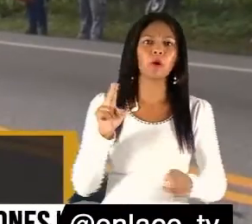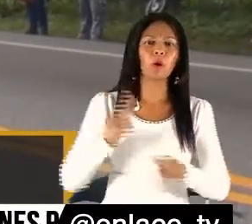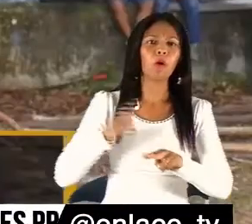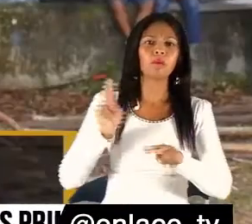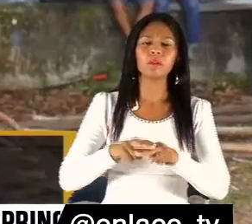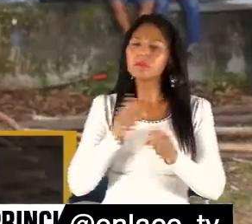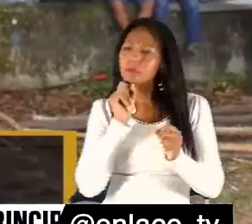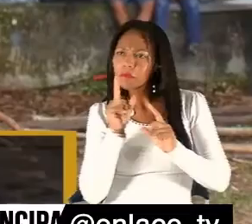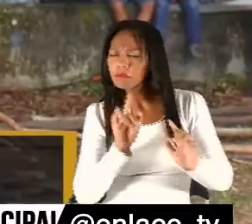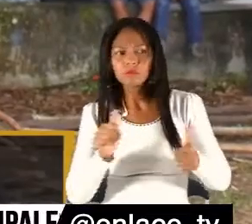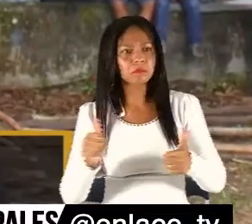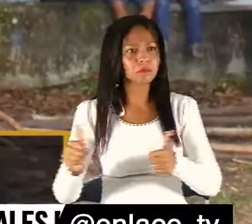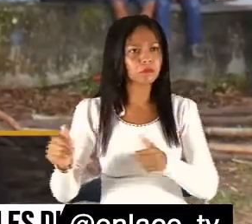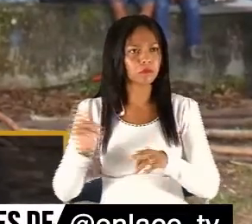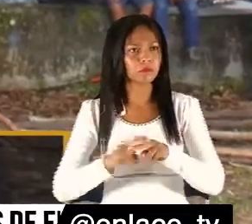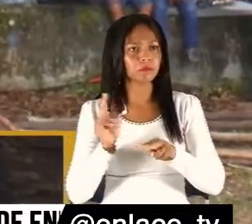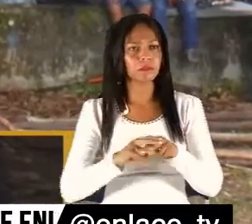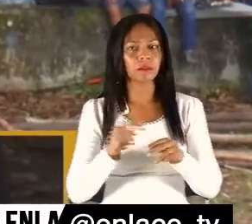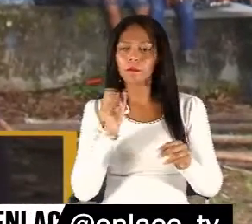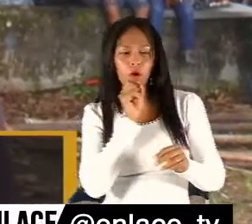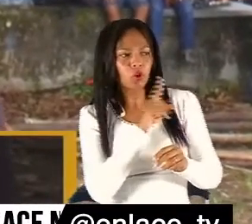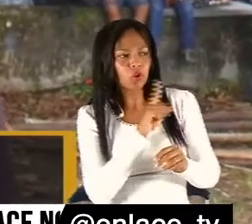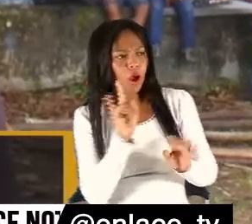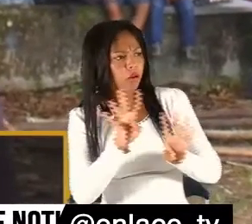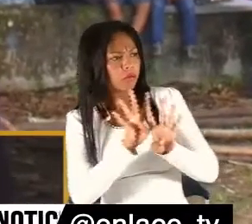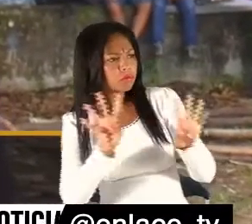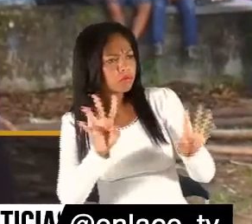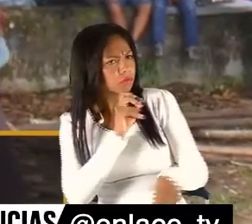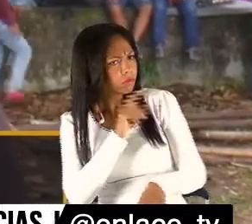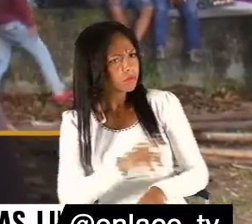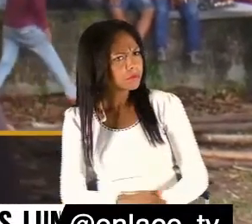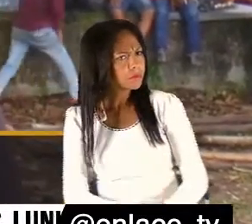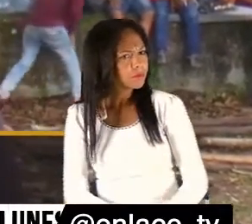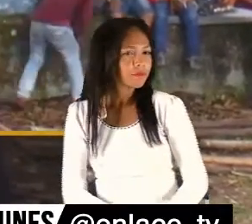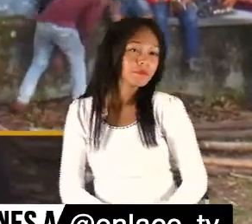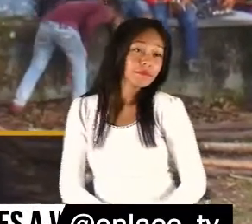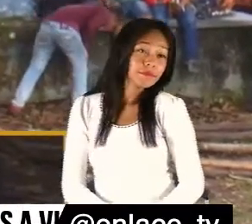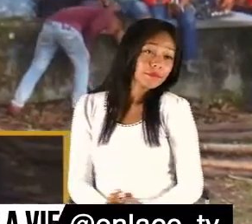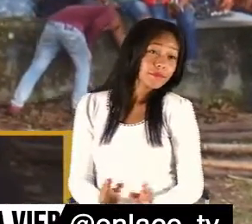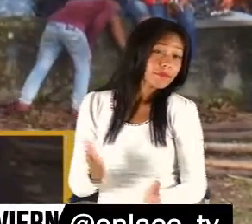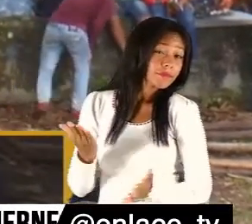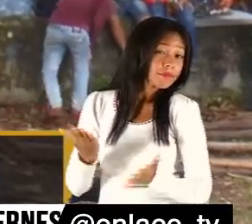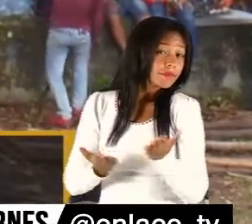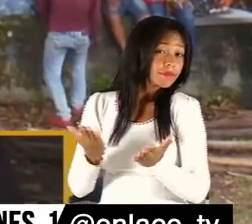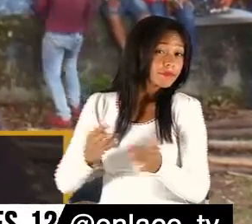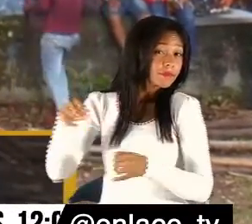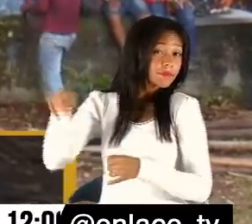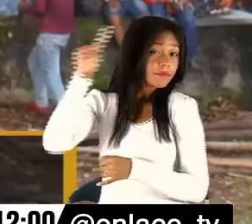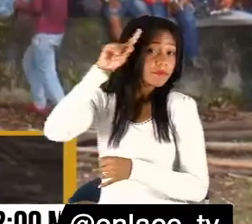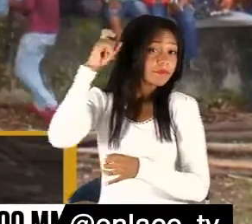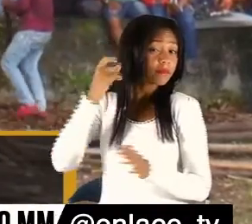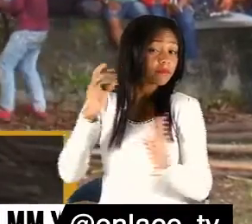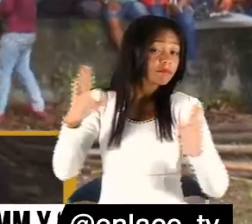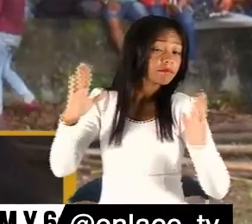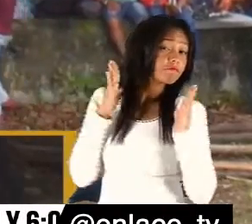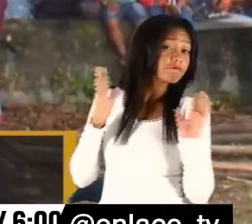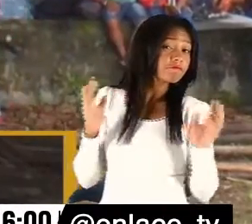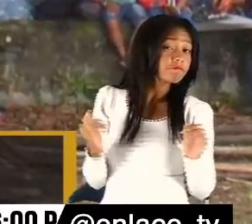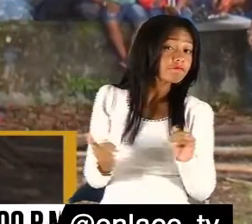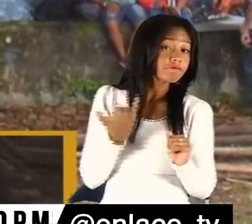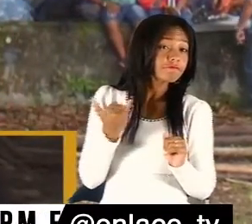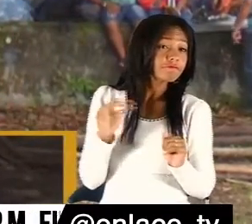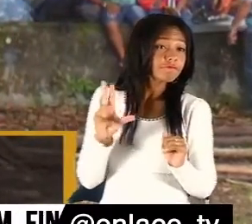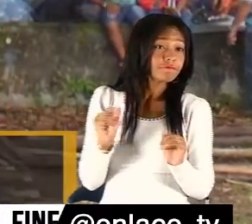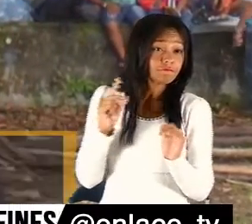Enlace Noticias. ¿No se descartan bloqueos de vías en esta protesta? Pues eso depende del gobierno nacional, según su atención que ponga también